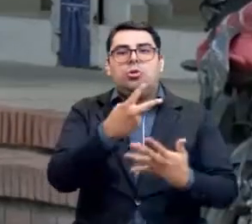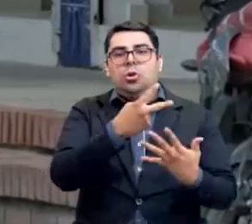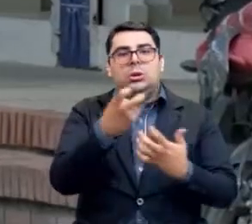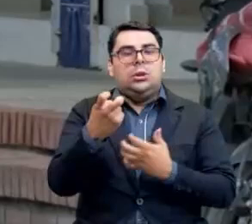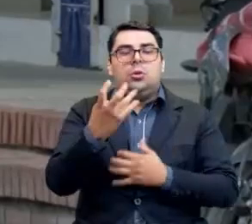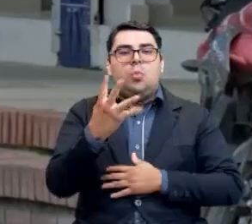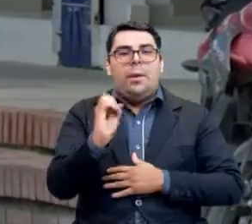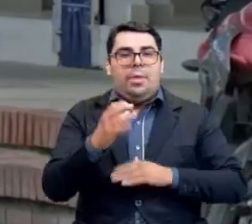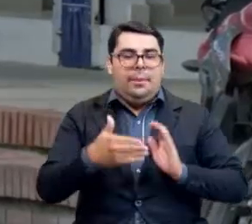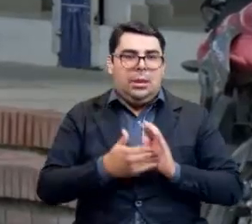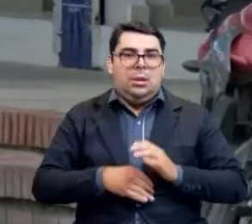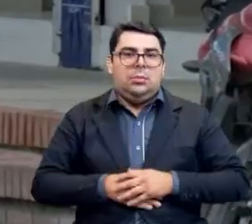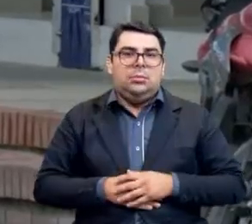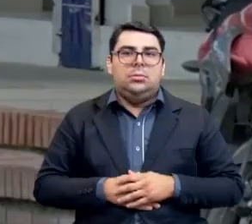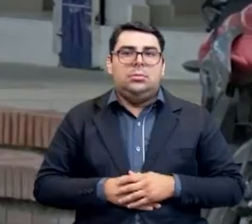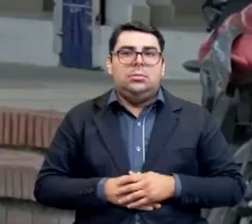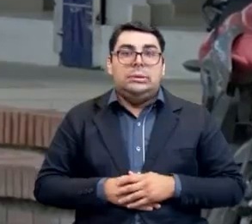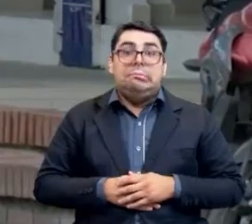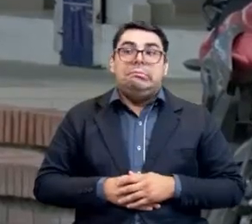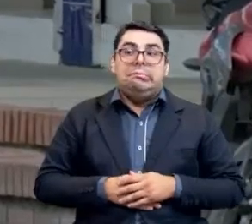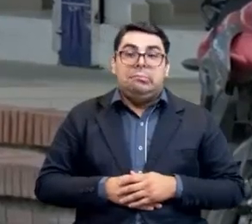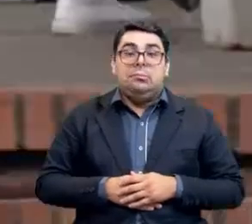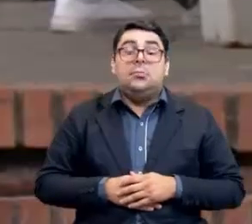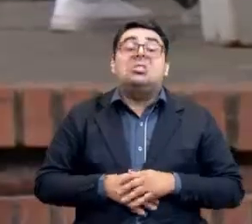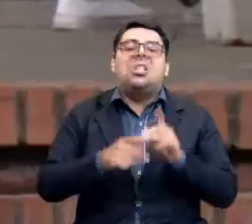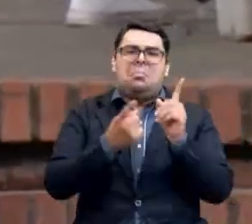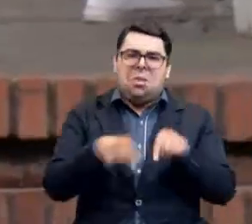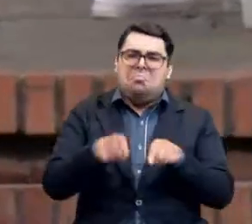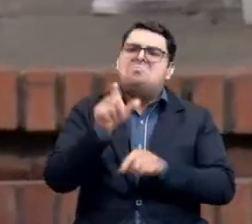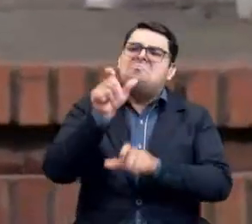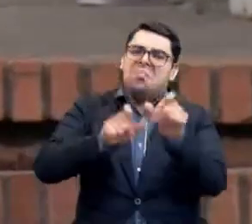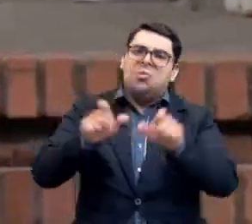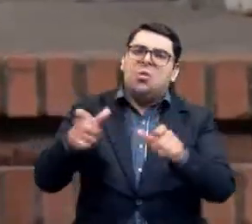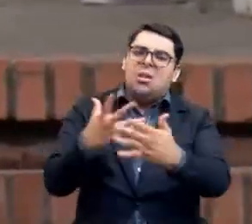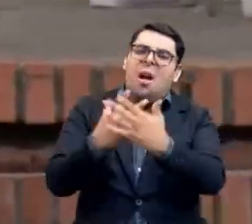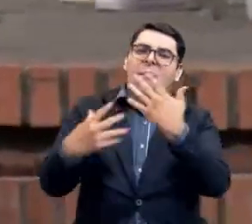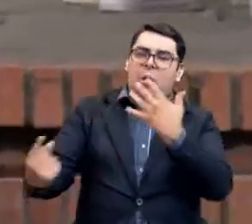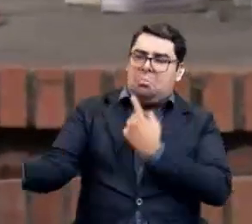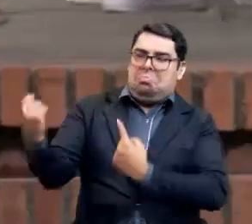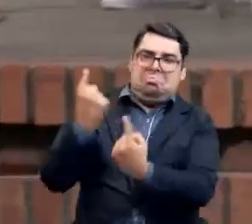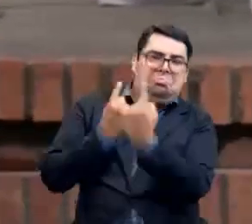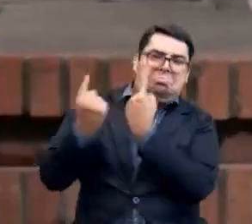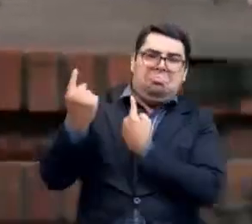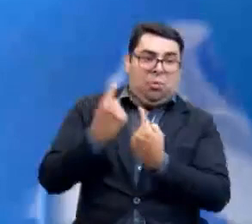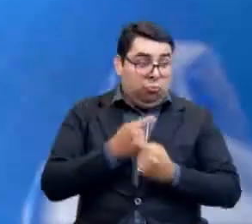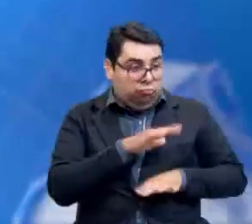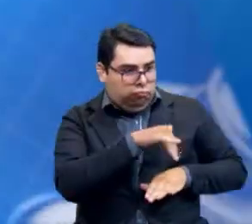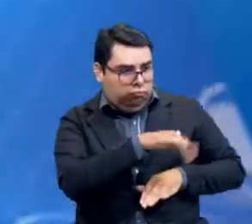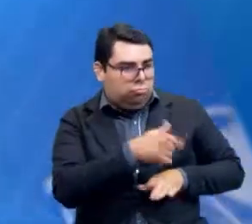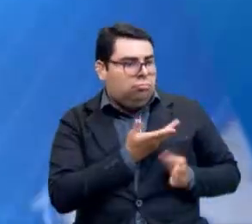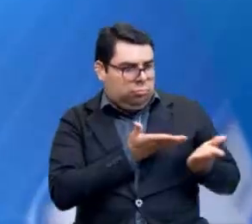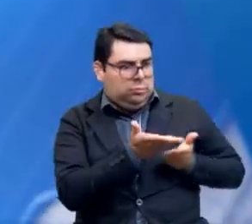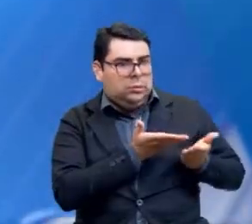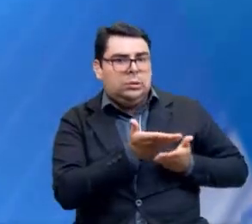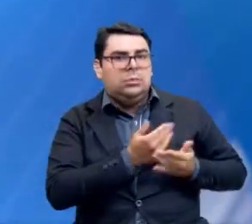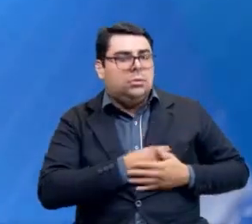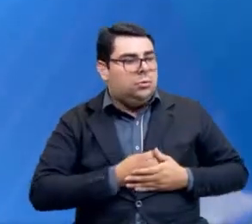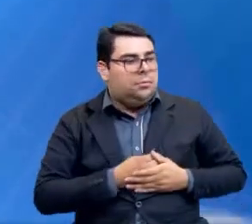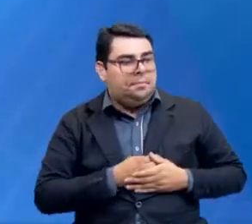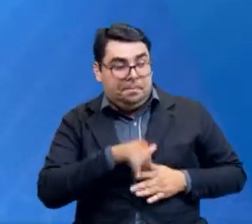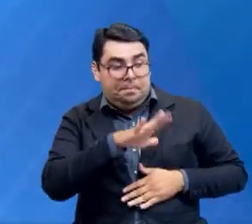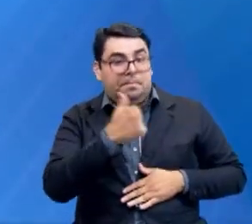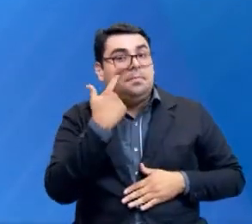1.240.000. Incluso en esta dinámica nos abordaron tramitadores que nos ofrecieron el servicio. Pero igual le toca, hay una